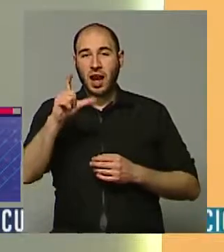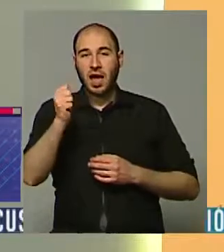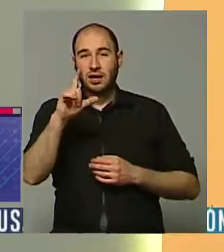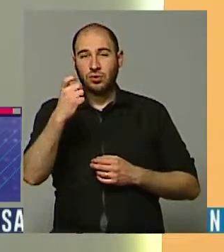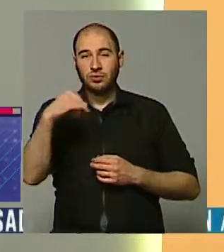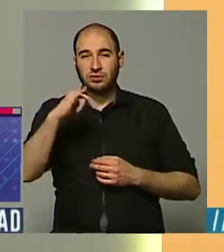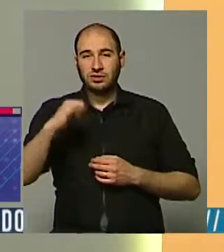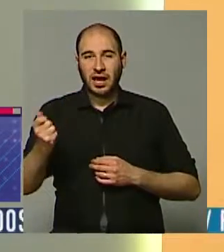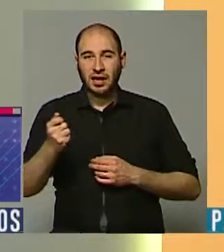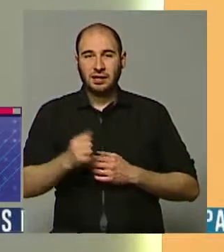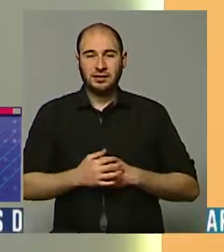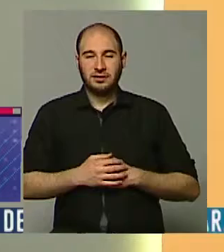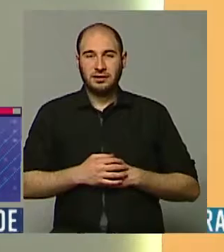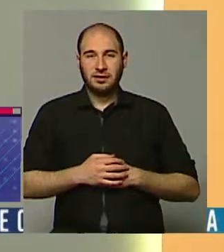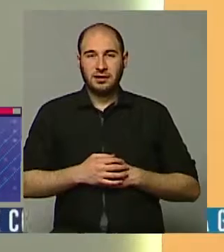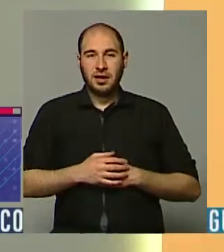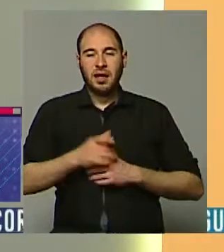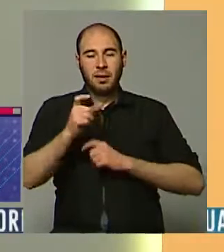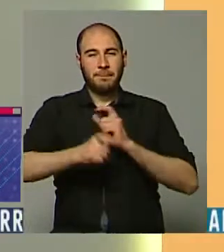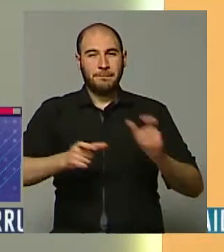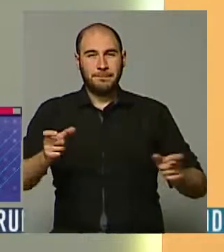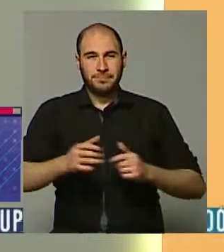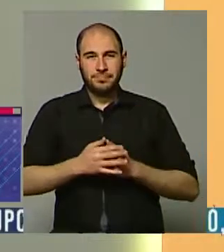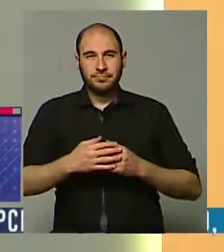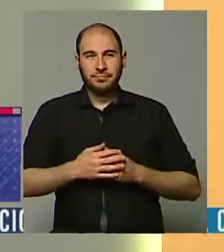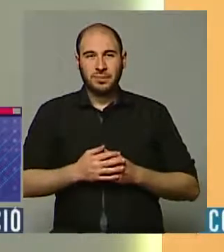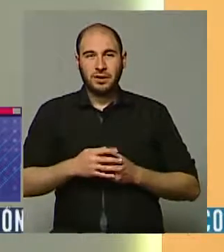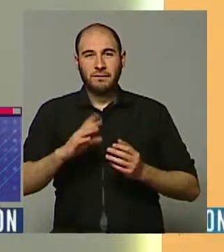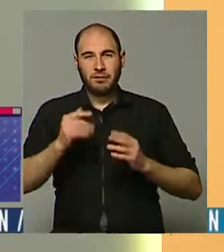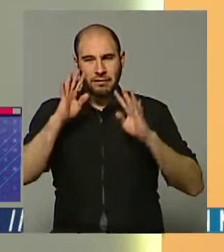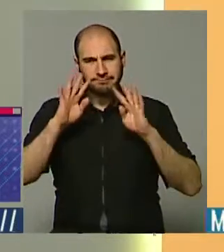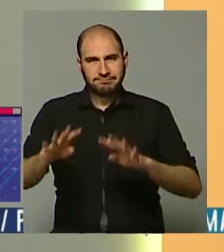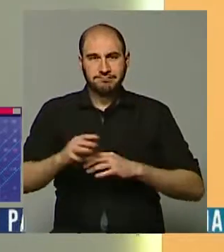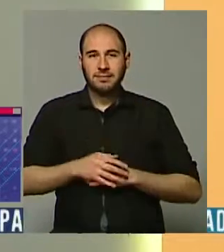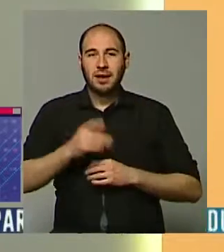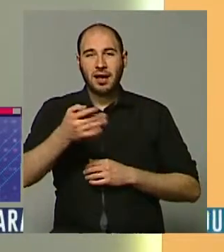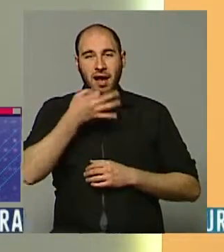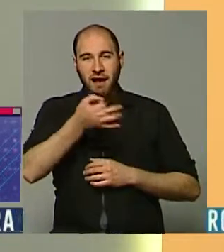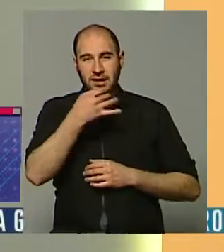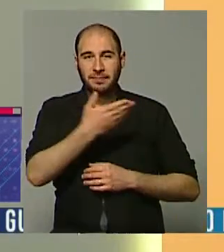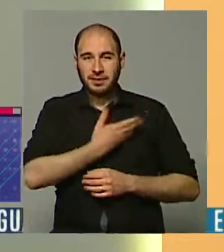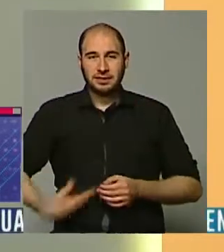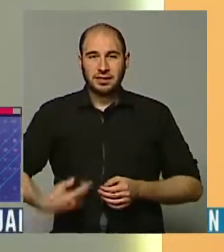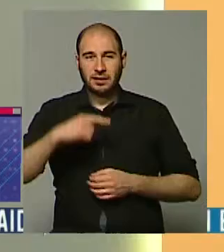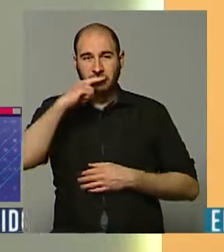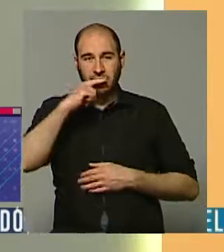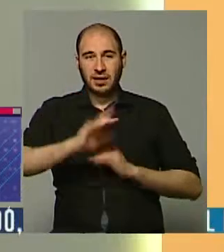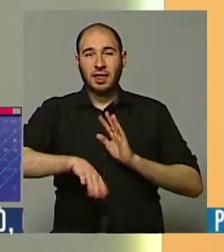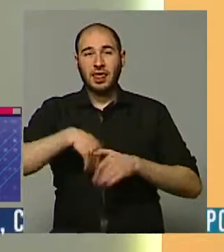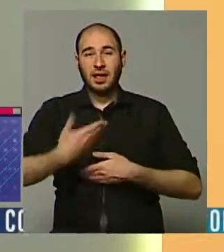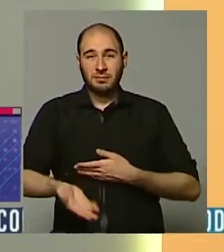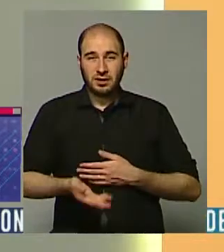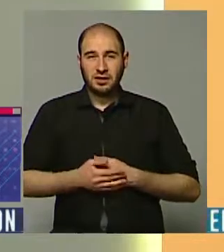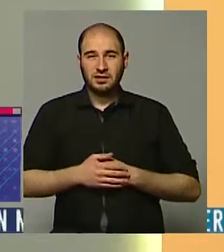y seguramente muchos habrán de alguna manera prestado atención a las palabras del presidente Mauricio Macri después